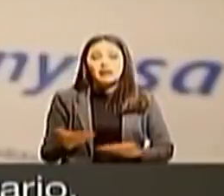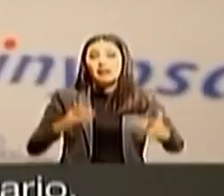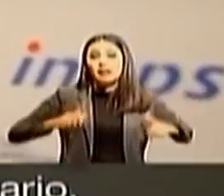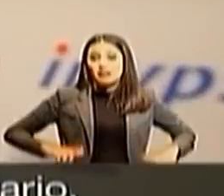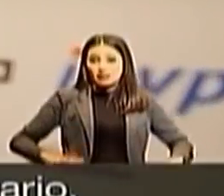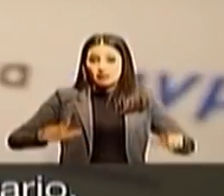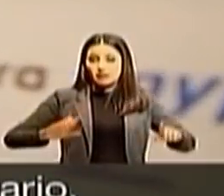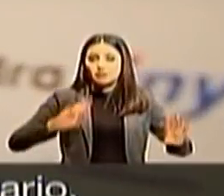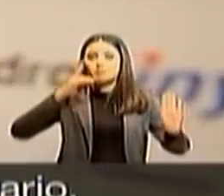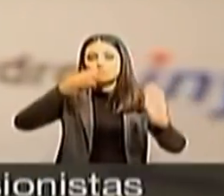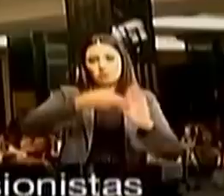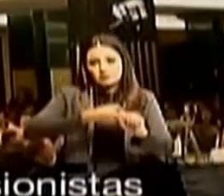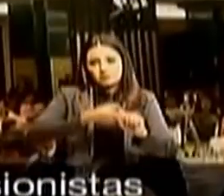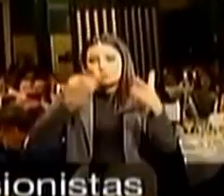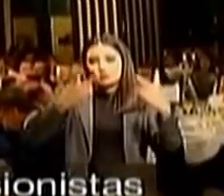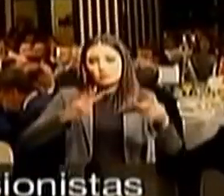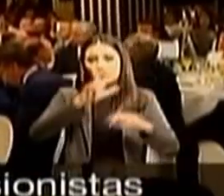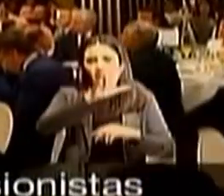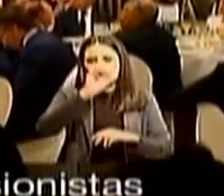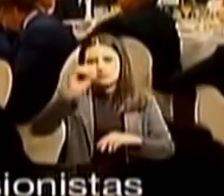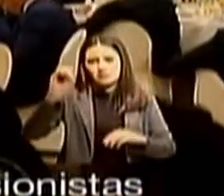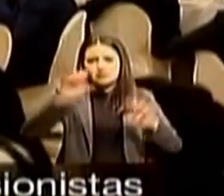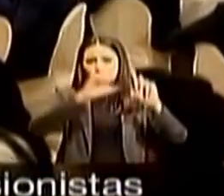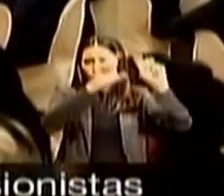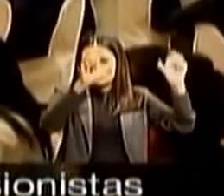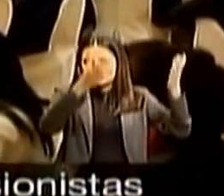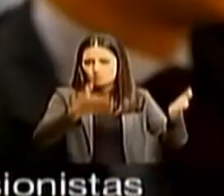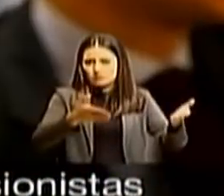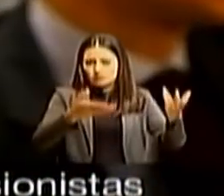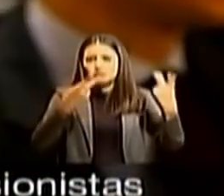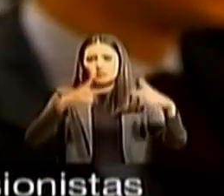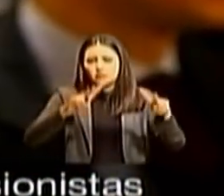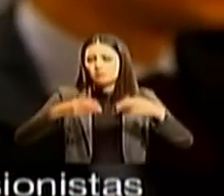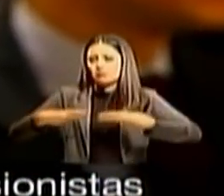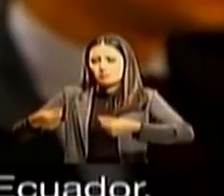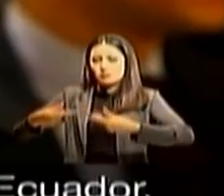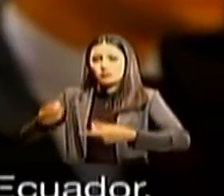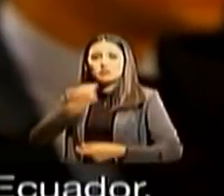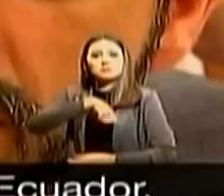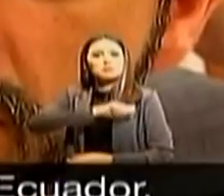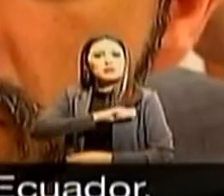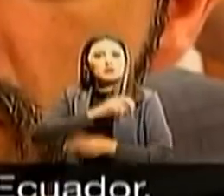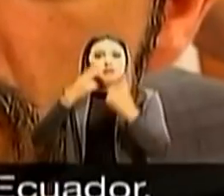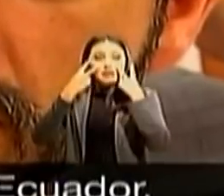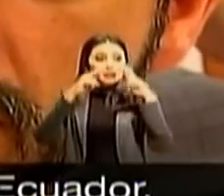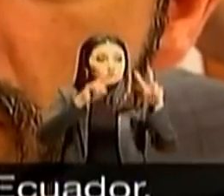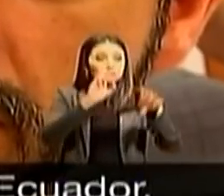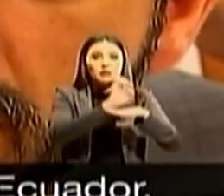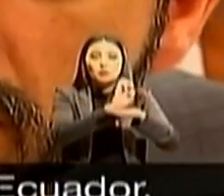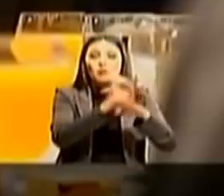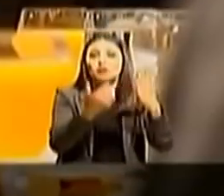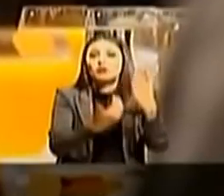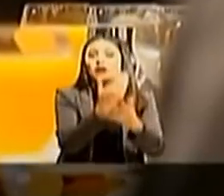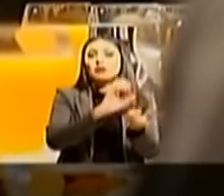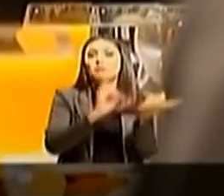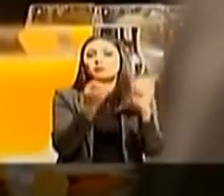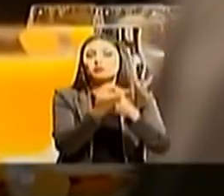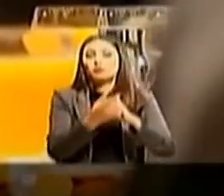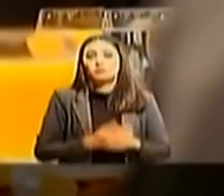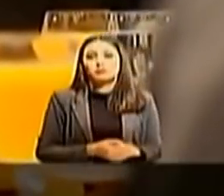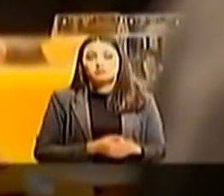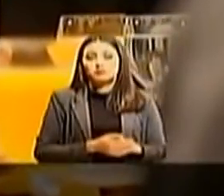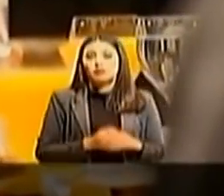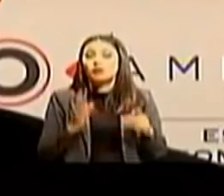el mandatario Lenín Moreno. Más de 300 empresarios e inversionistas españoles conocieron la nueva realidad del Ecuador. Estamos